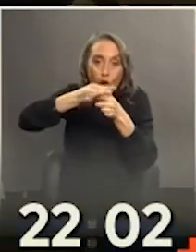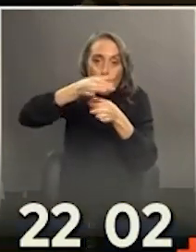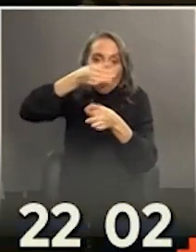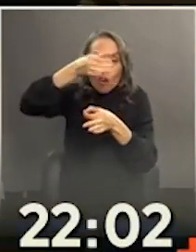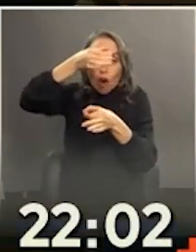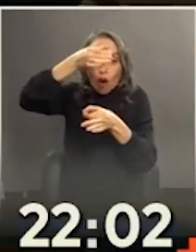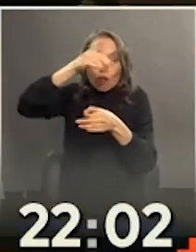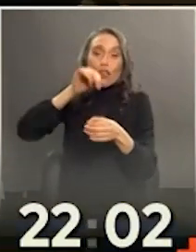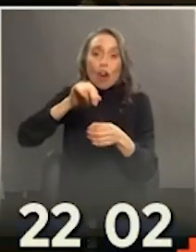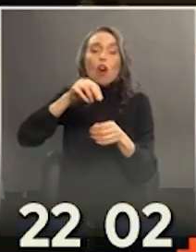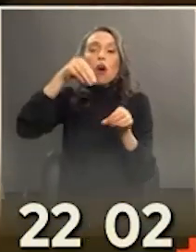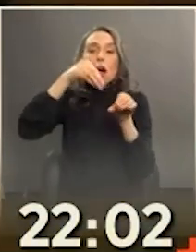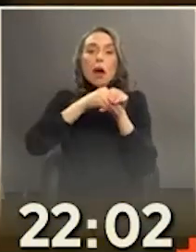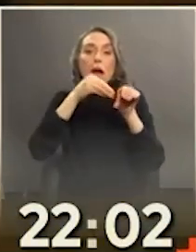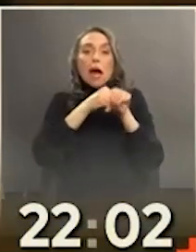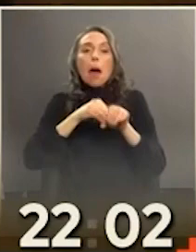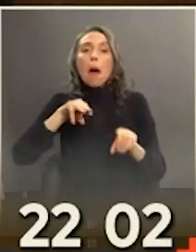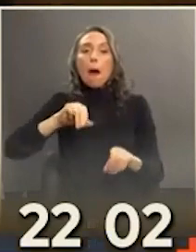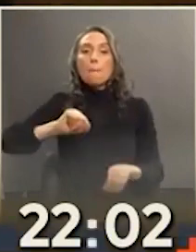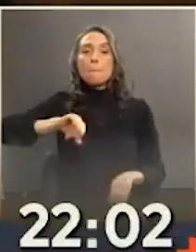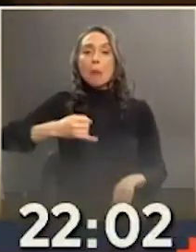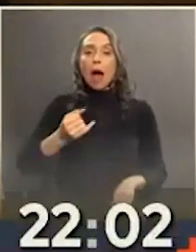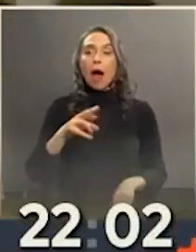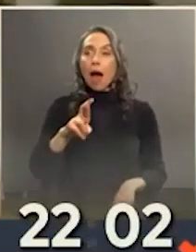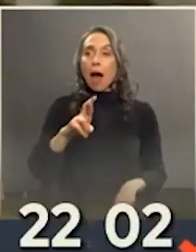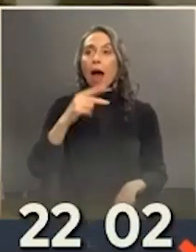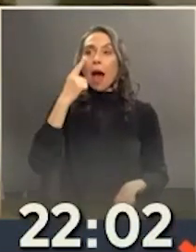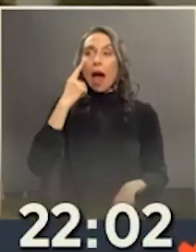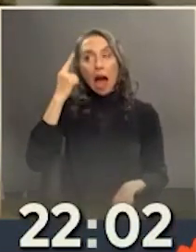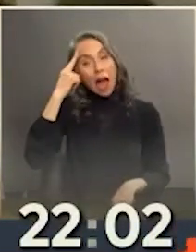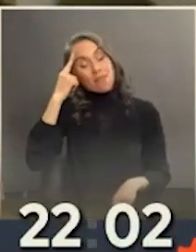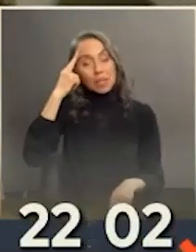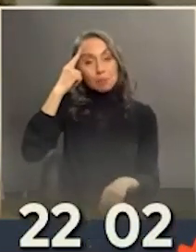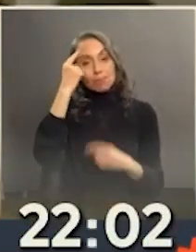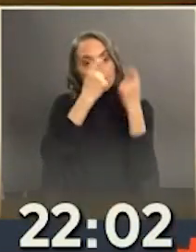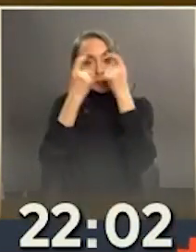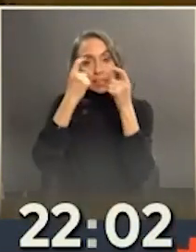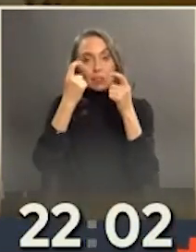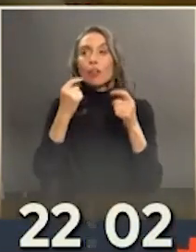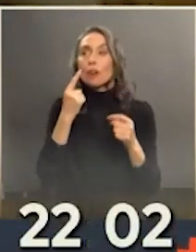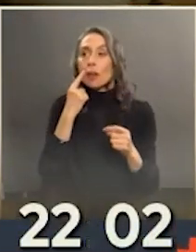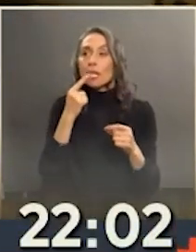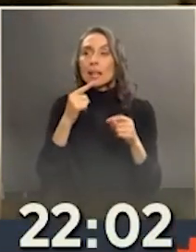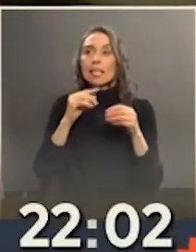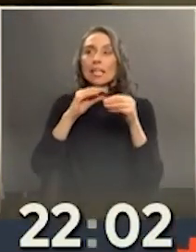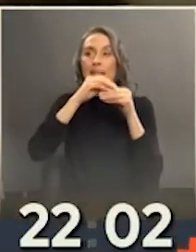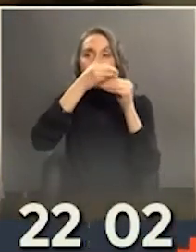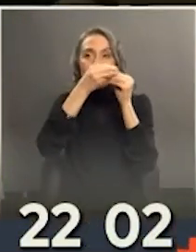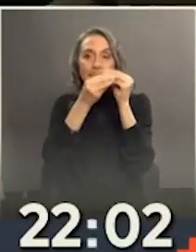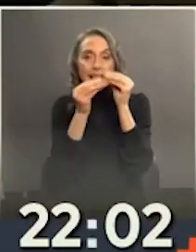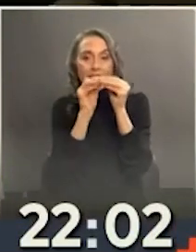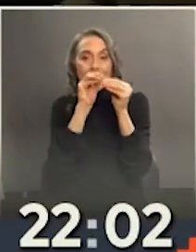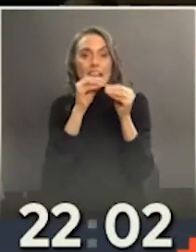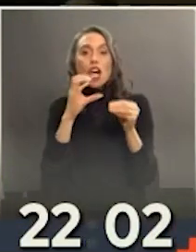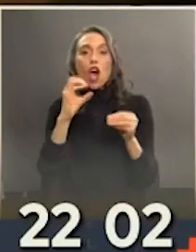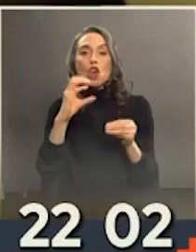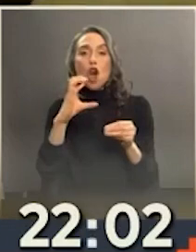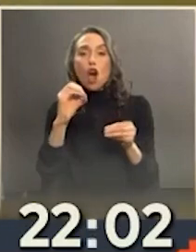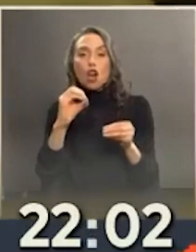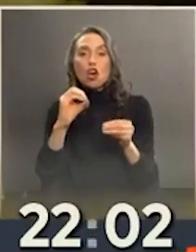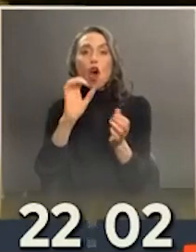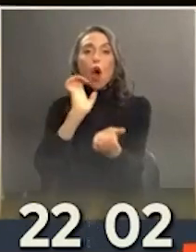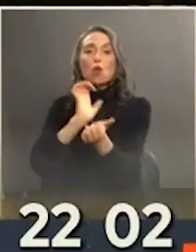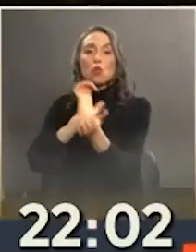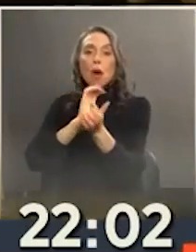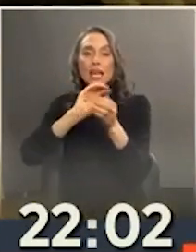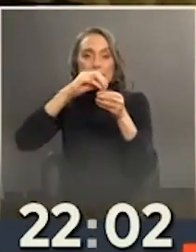manjar, pero les quisimos dar como una vuelta y por lo mismo les pusimos topping de coco y de nuez. La galleta es